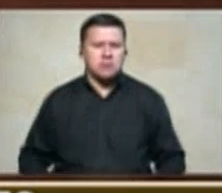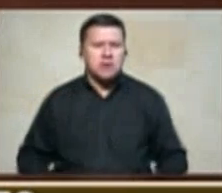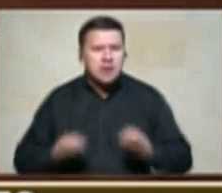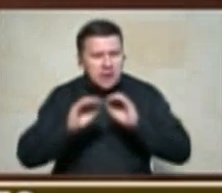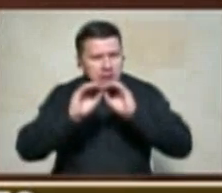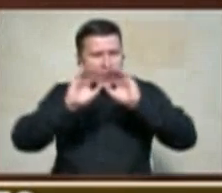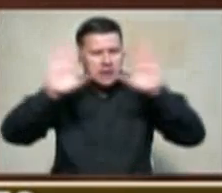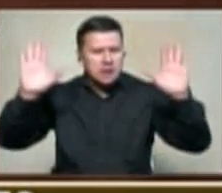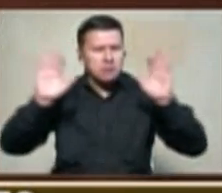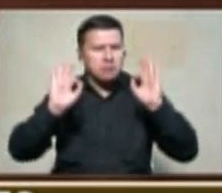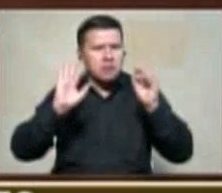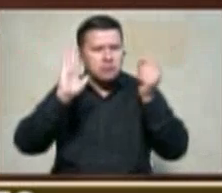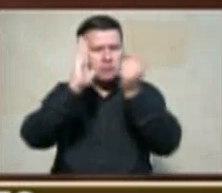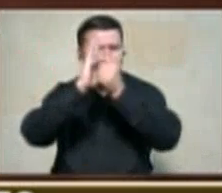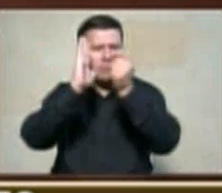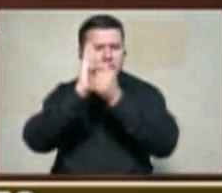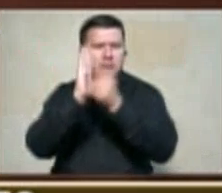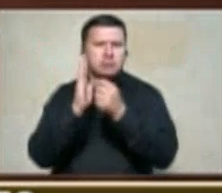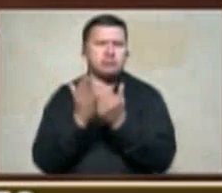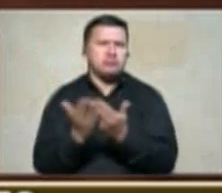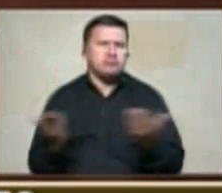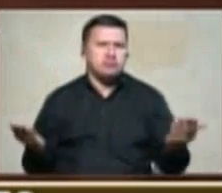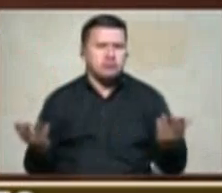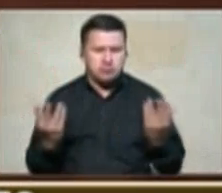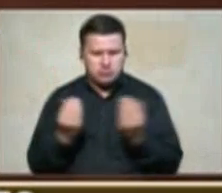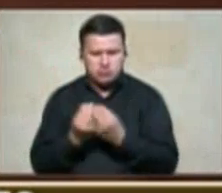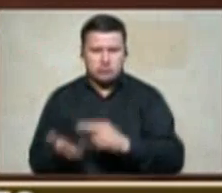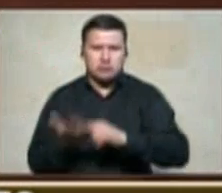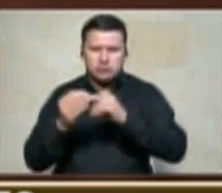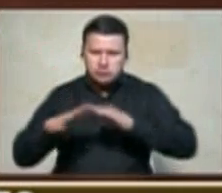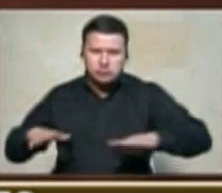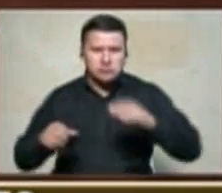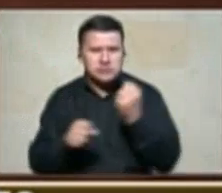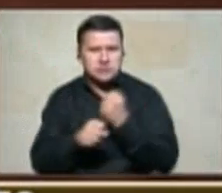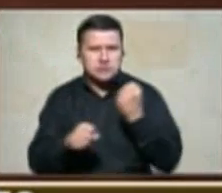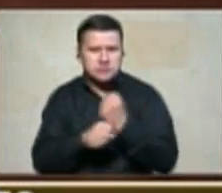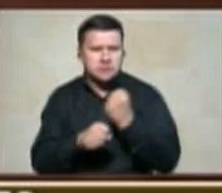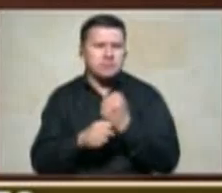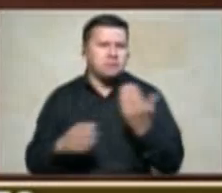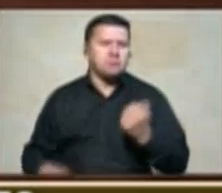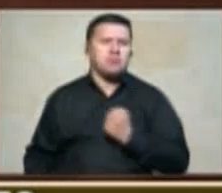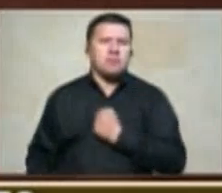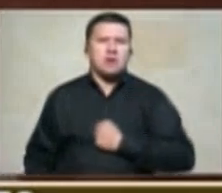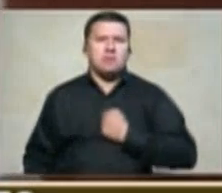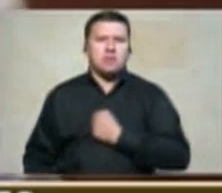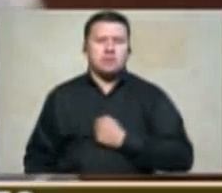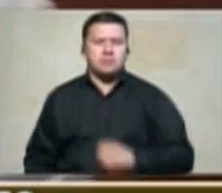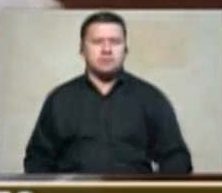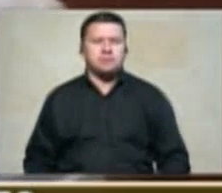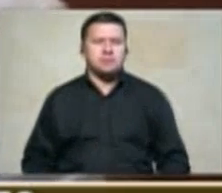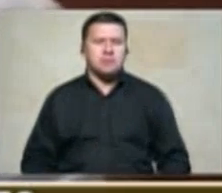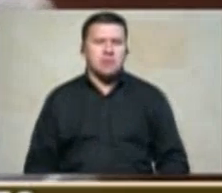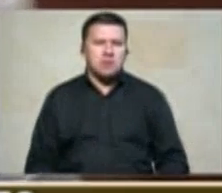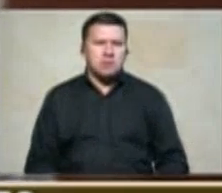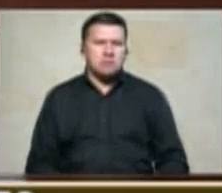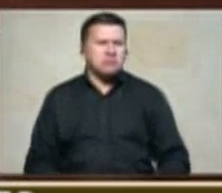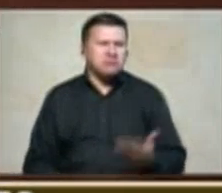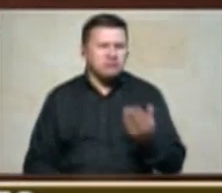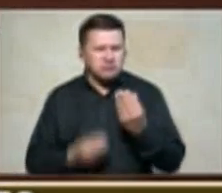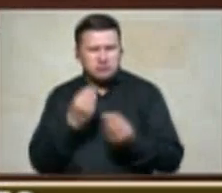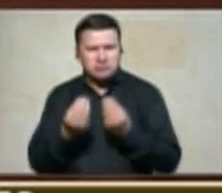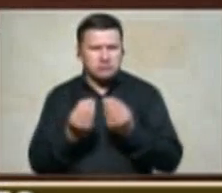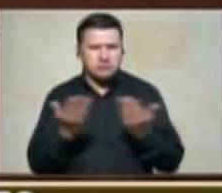quede bien determinado cómo es que la unidad de restitución trabaja. Entonces, por favor, ¿cómo se